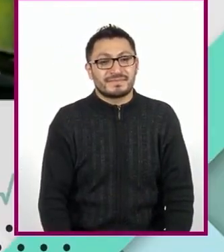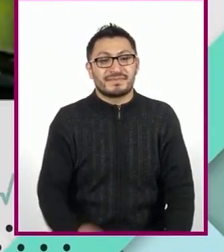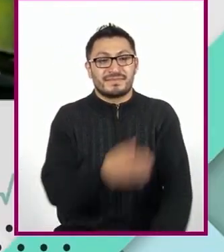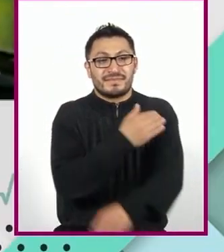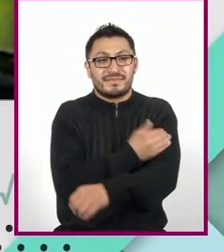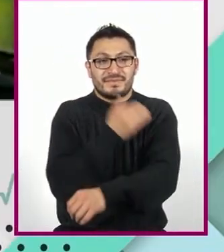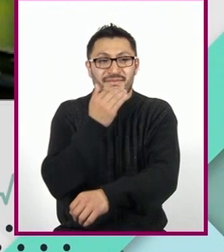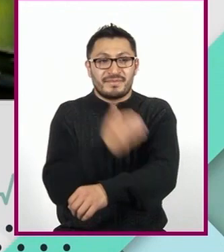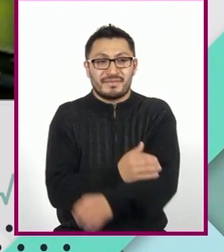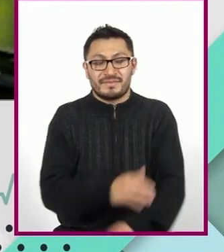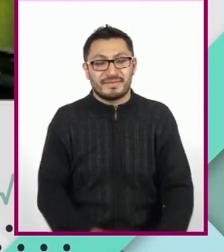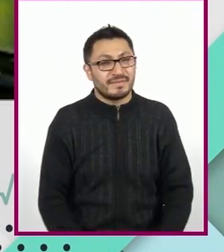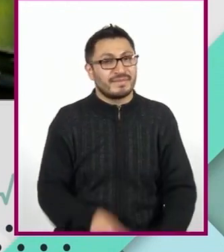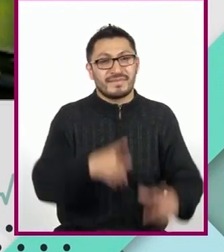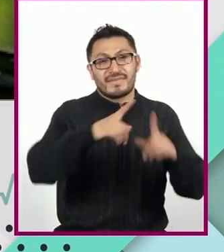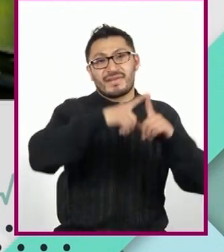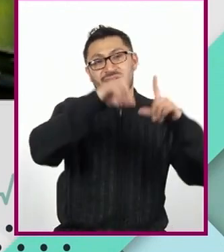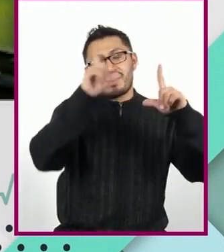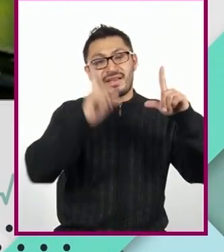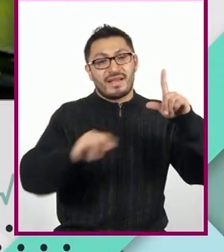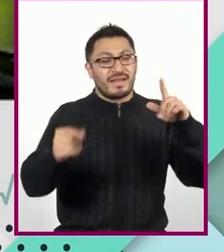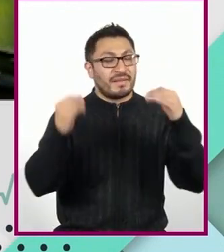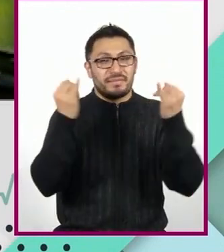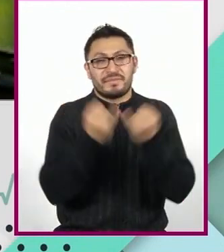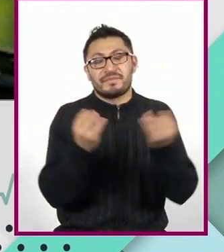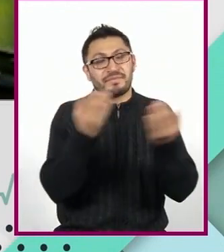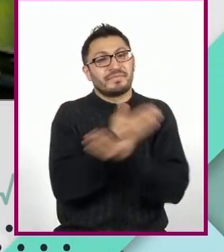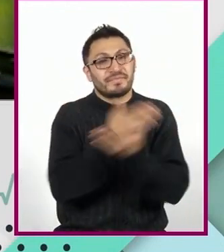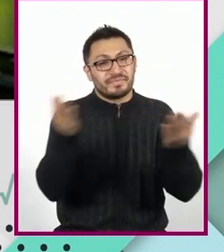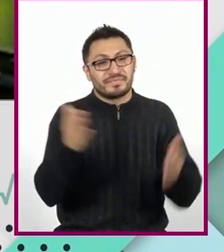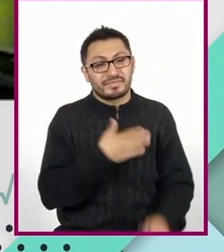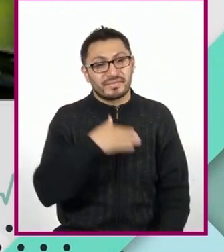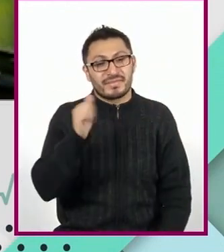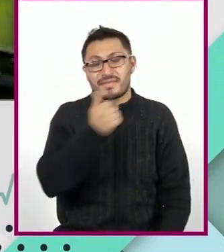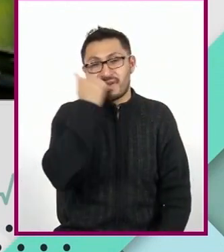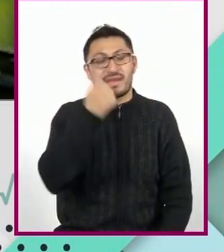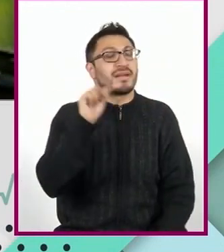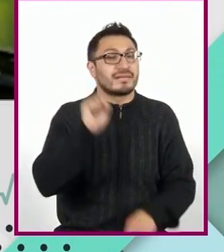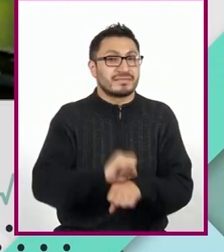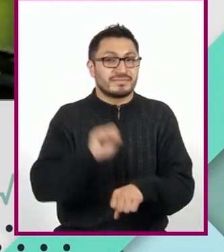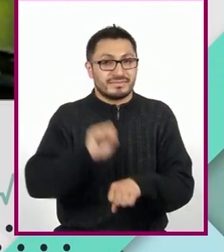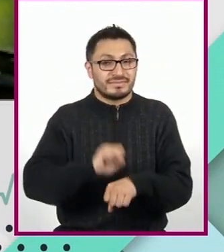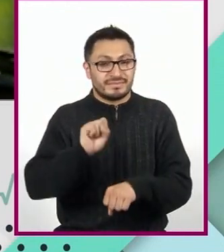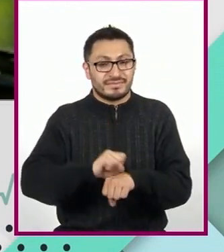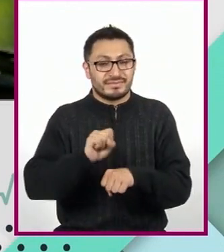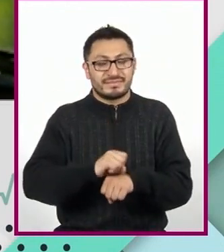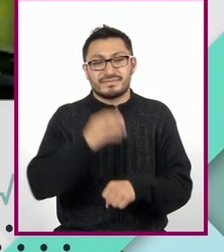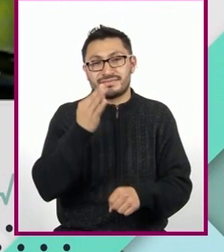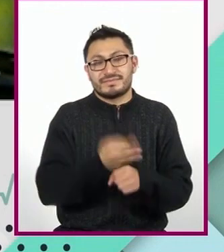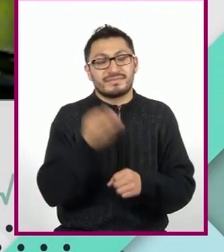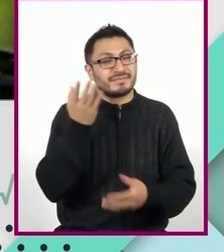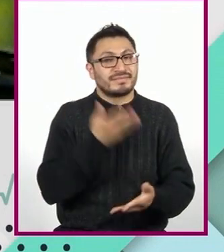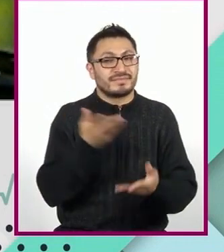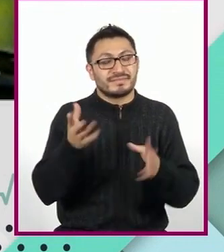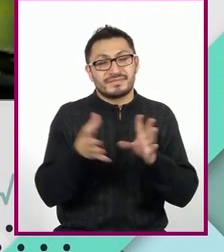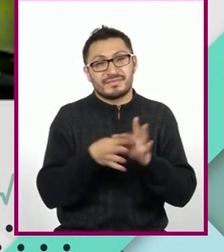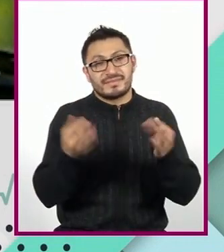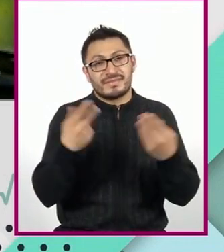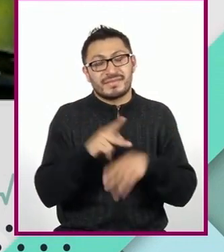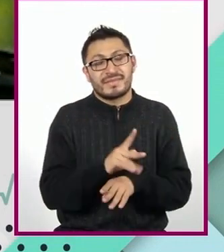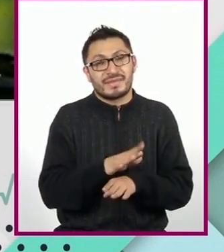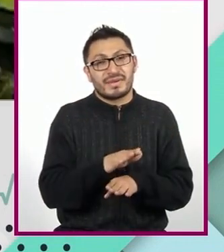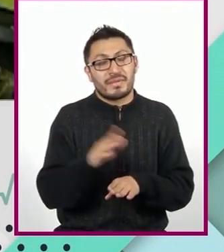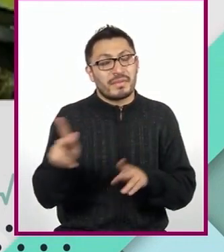Compañeros y compañeras de toda la República, y al igual que ustedes, soy alumno de secundaria. Quiero platicar sobre figuras